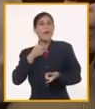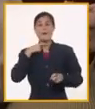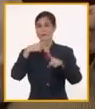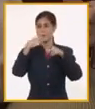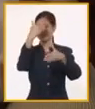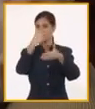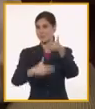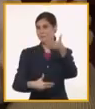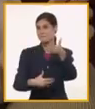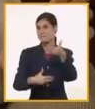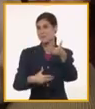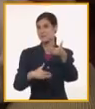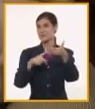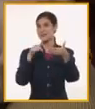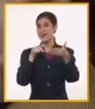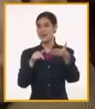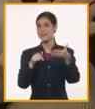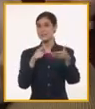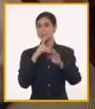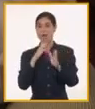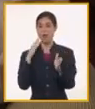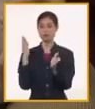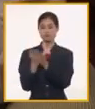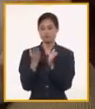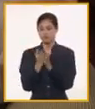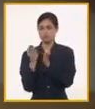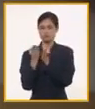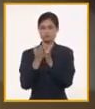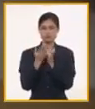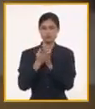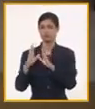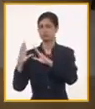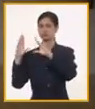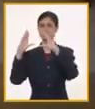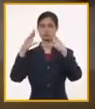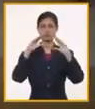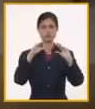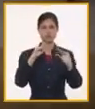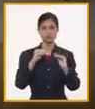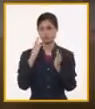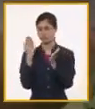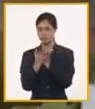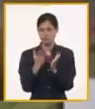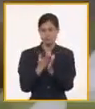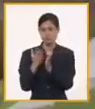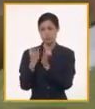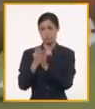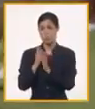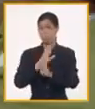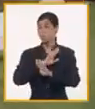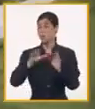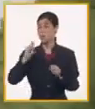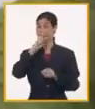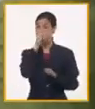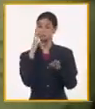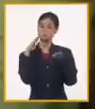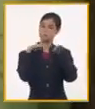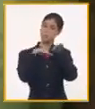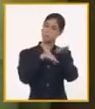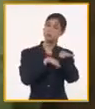obstetricia. Y estuvimos estudiando como hasta las 12. Y ya nos acostamos para ir para el examen al otro